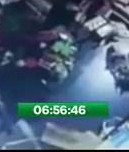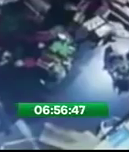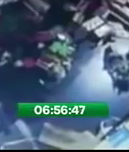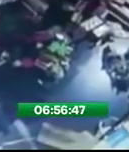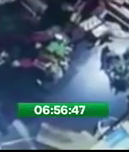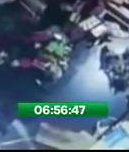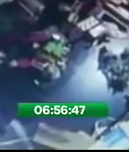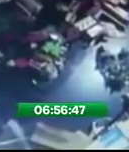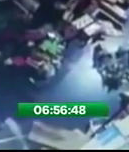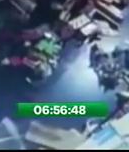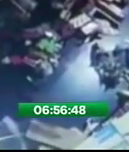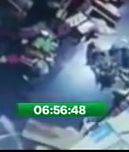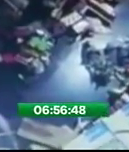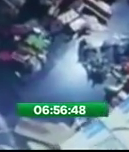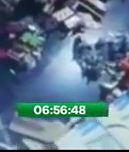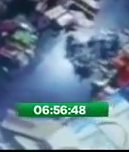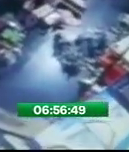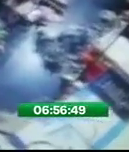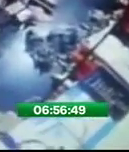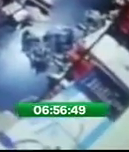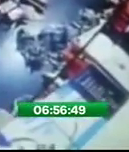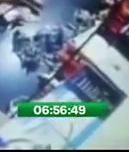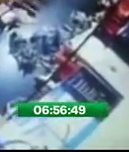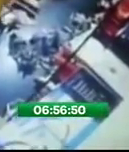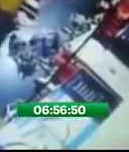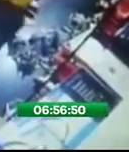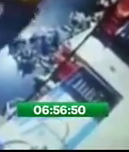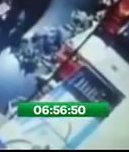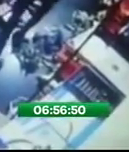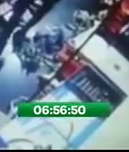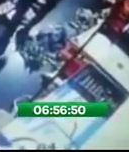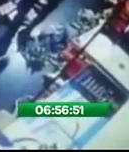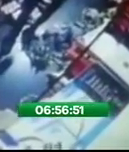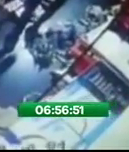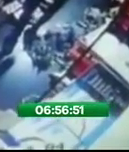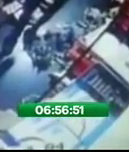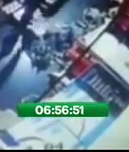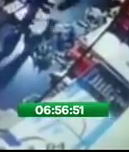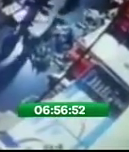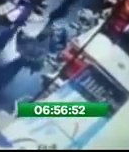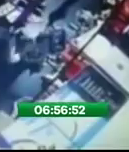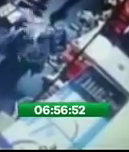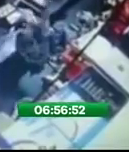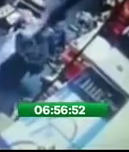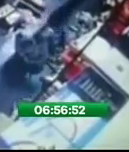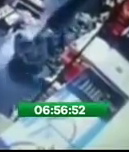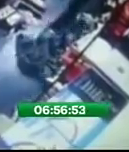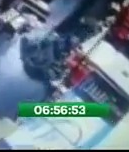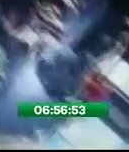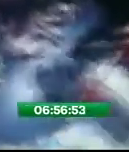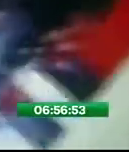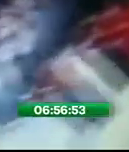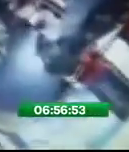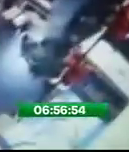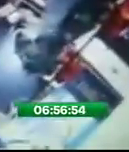ahí anda sin camisa, sin verle la cara, ahí se la protege, según se